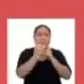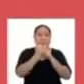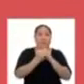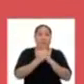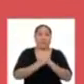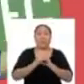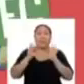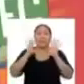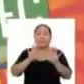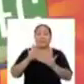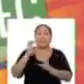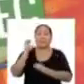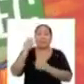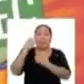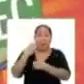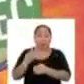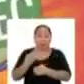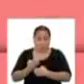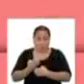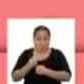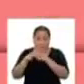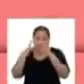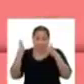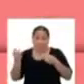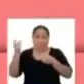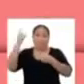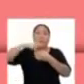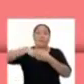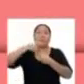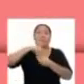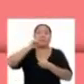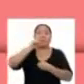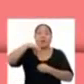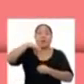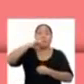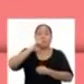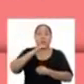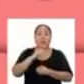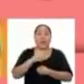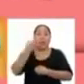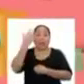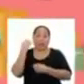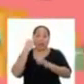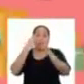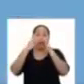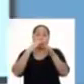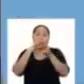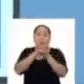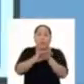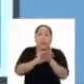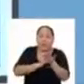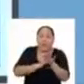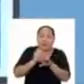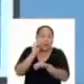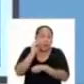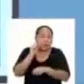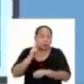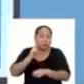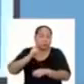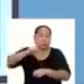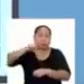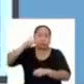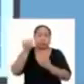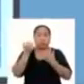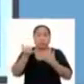del mundo son miembros de este foro. Antes, las comunicaciones eran más lentas o más caras. Hoy se